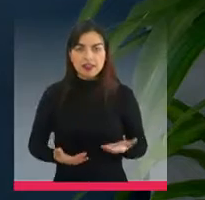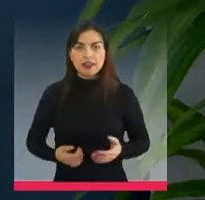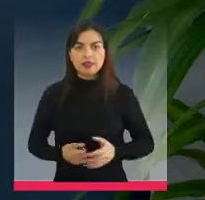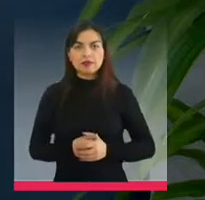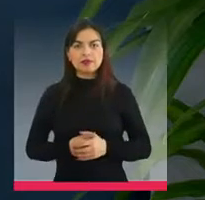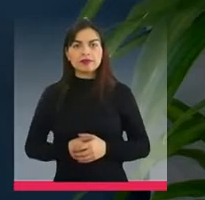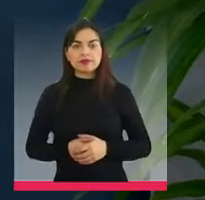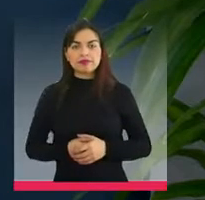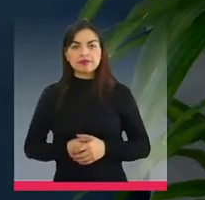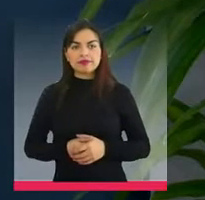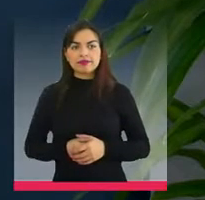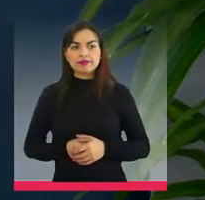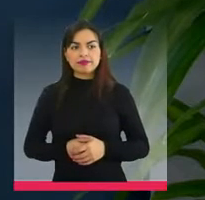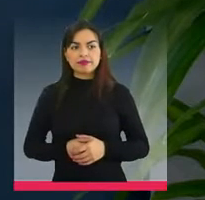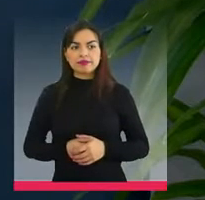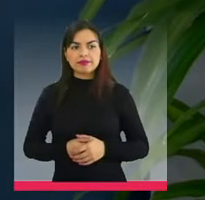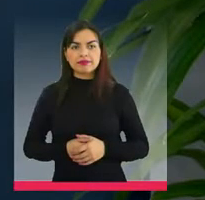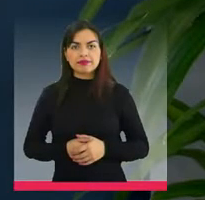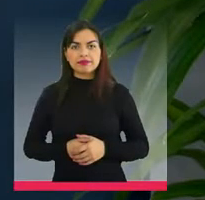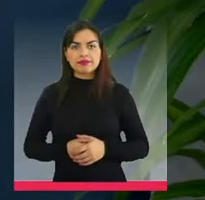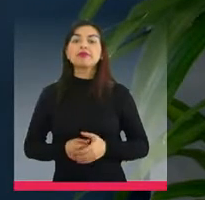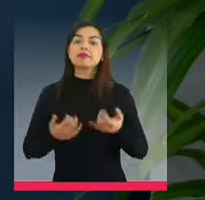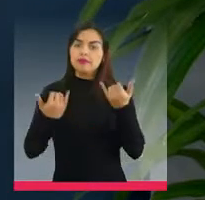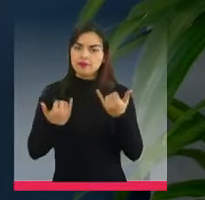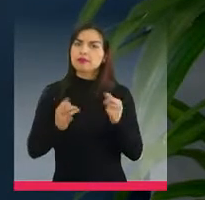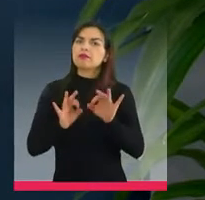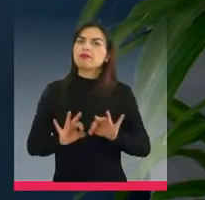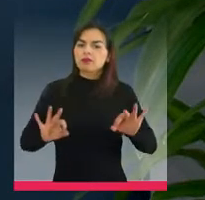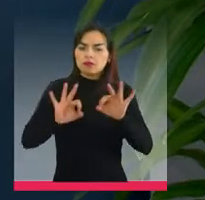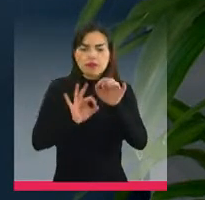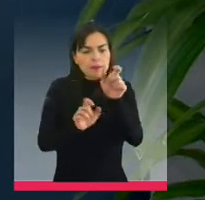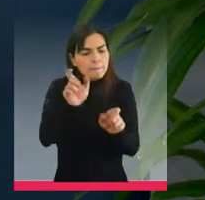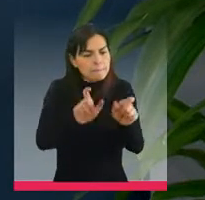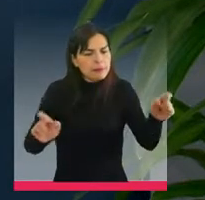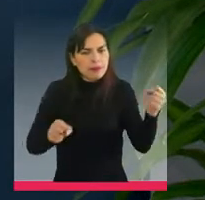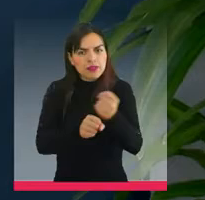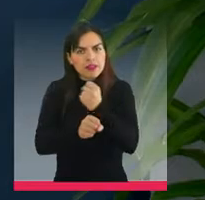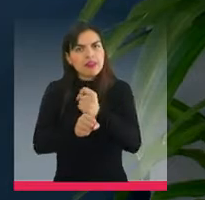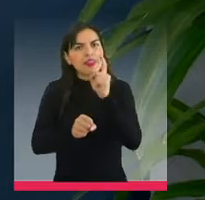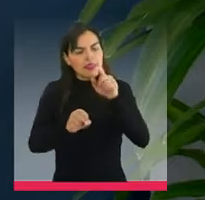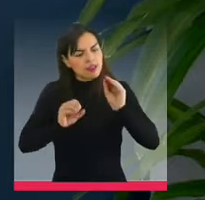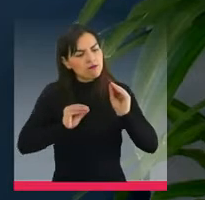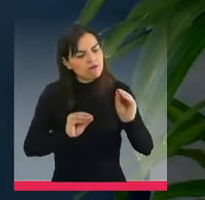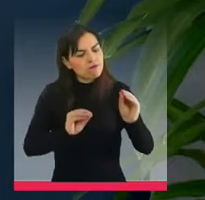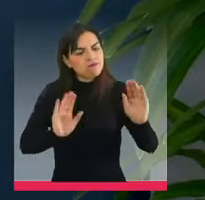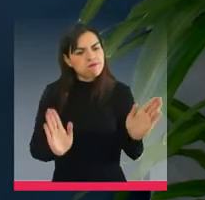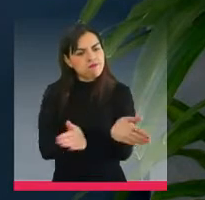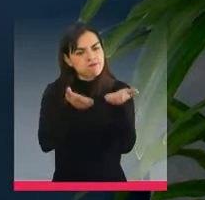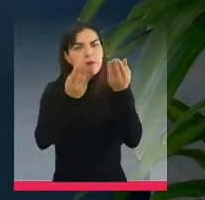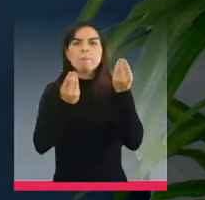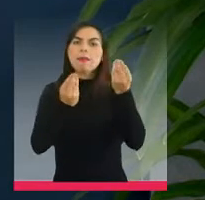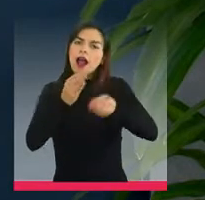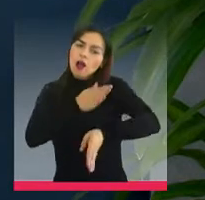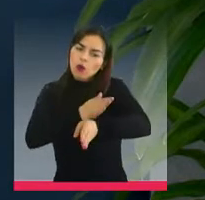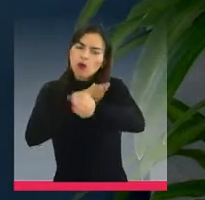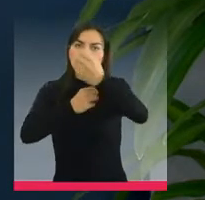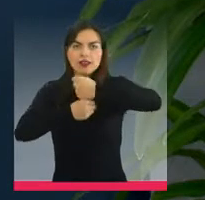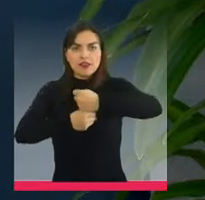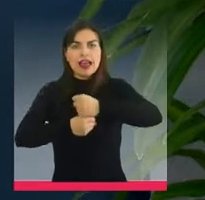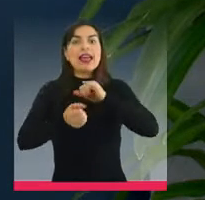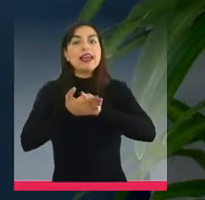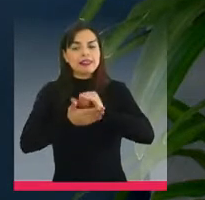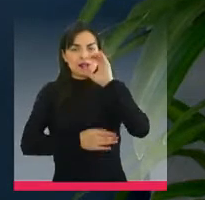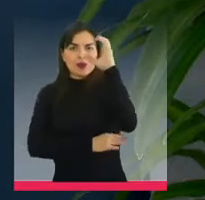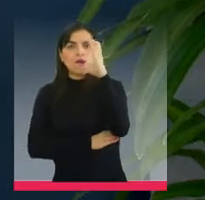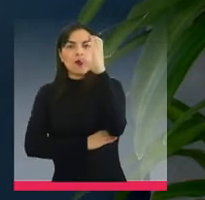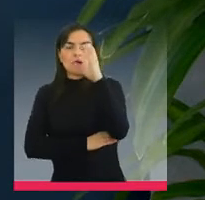los conocimientos de los trabajadores colombianos para que puedan permanecer con éxito en el mercado laboral es una de las metas del Gobierno Nacional, que hoy lanzó